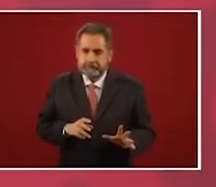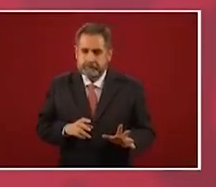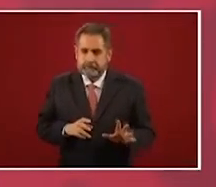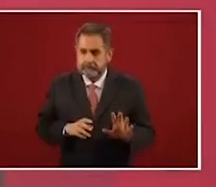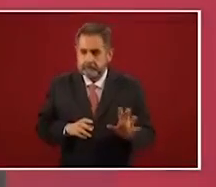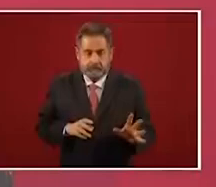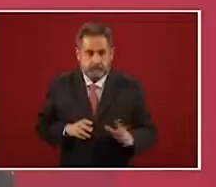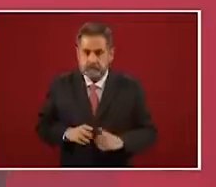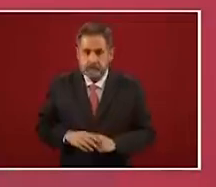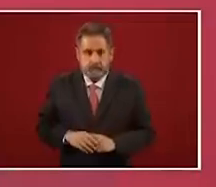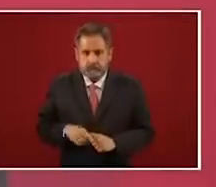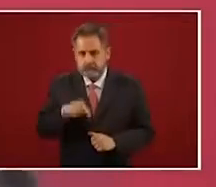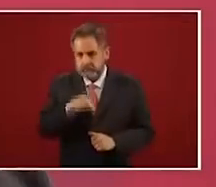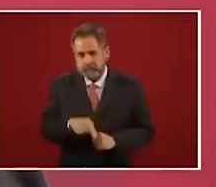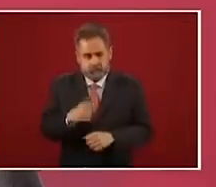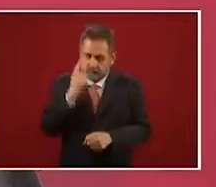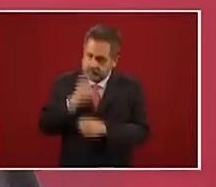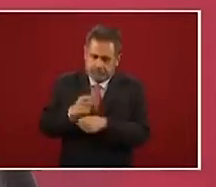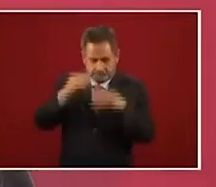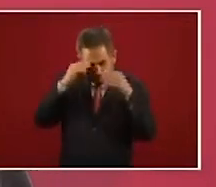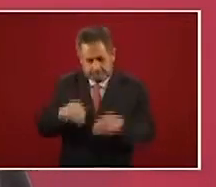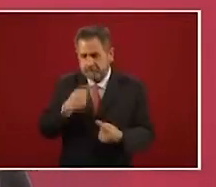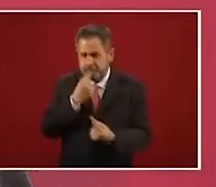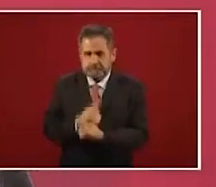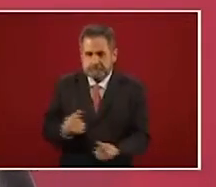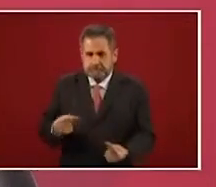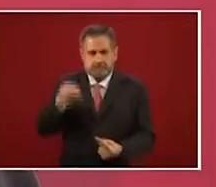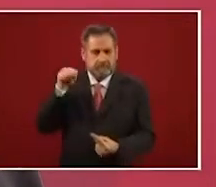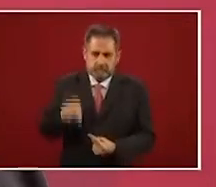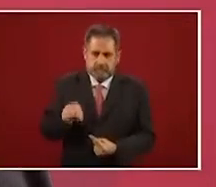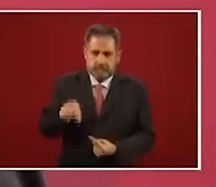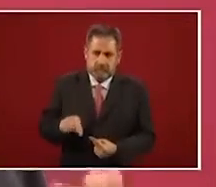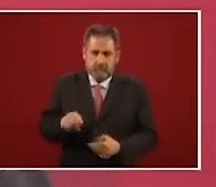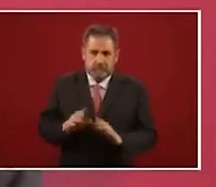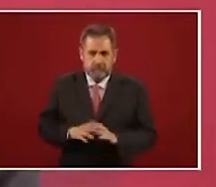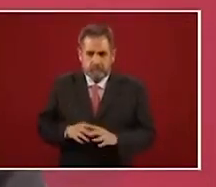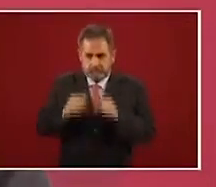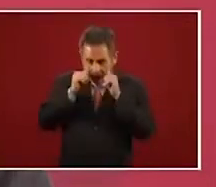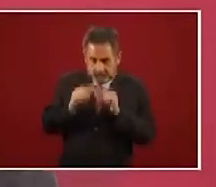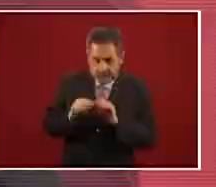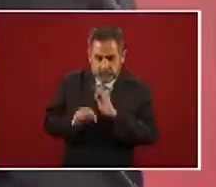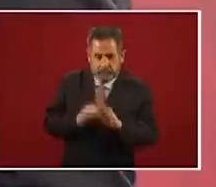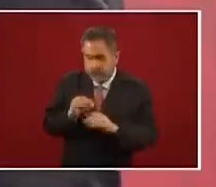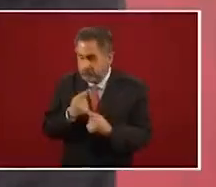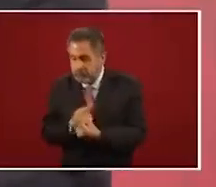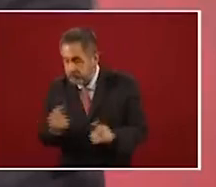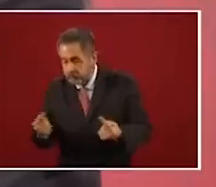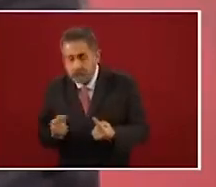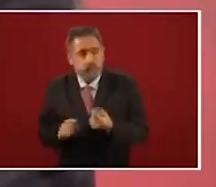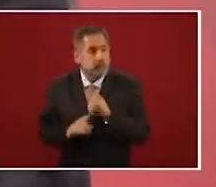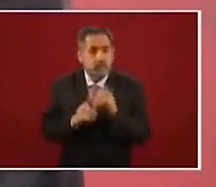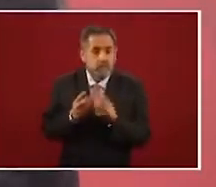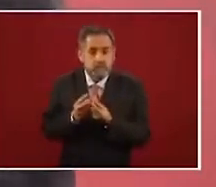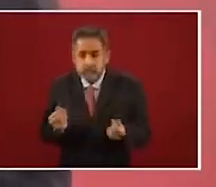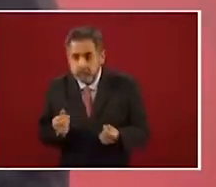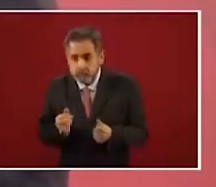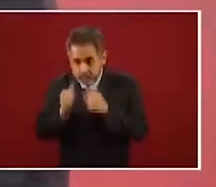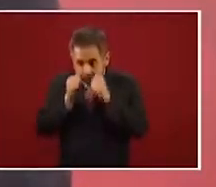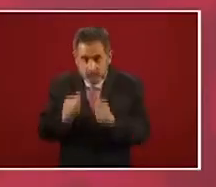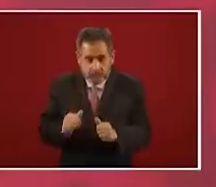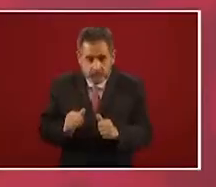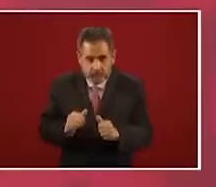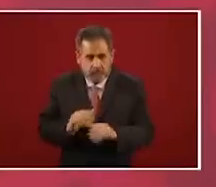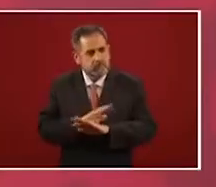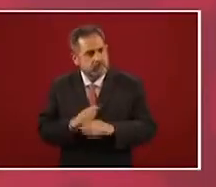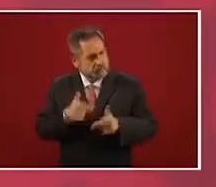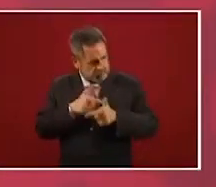Pues eso es primero. ¿Sí? Atenderlos, resolver el problema y